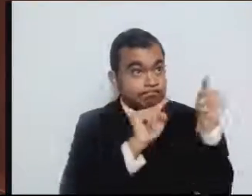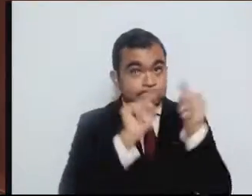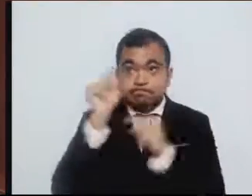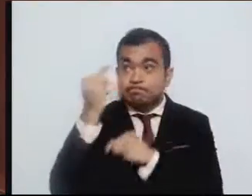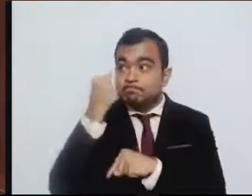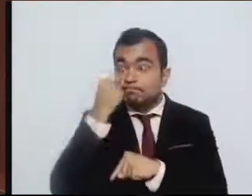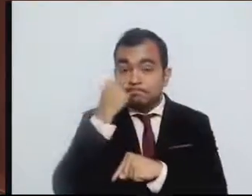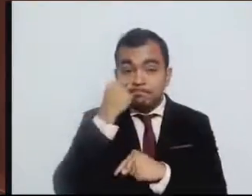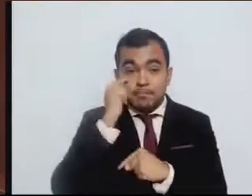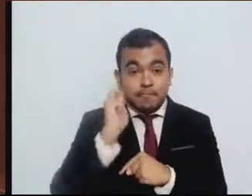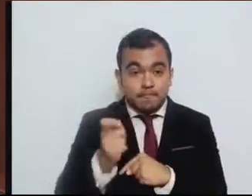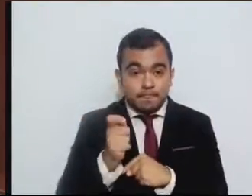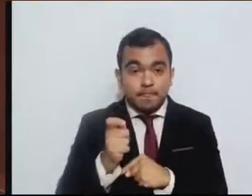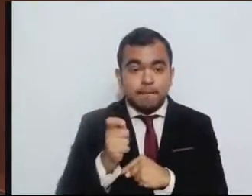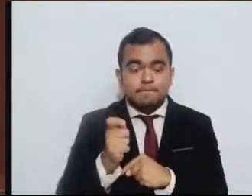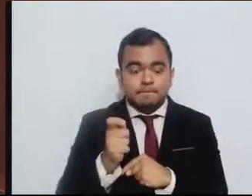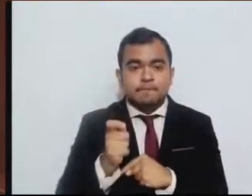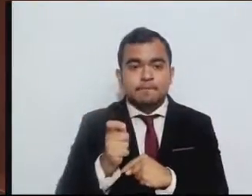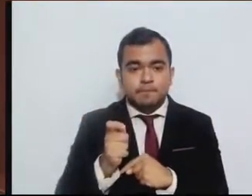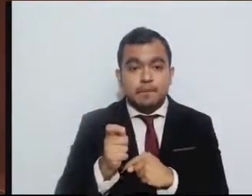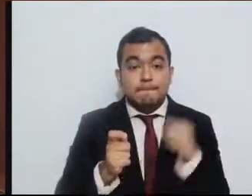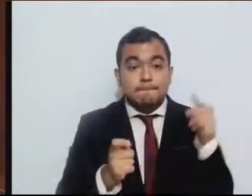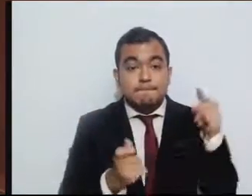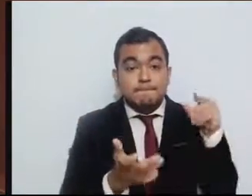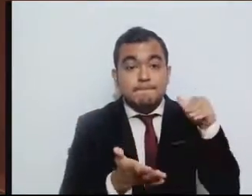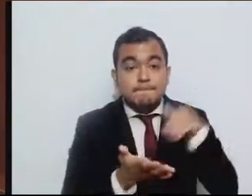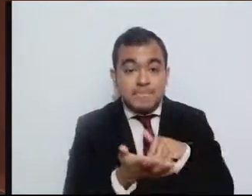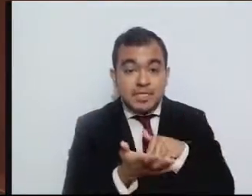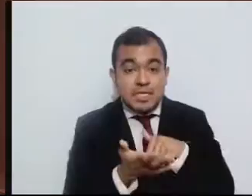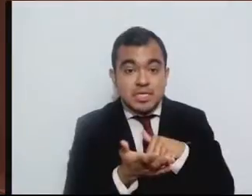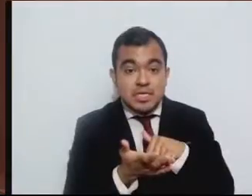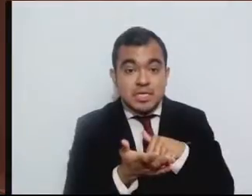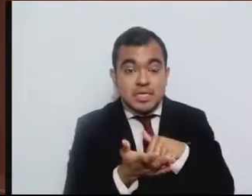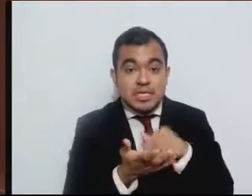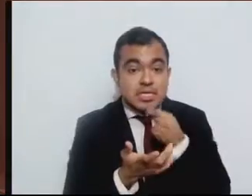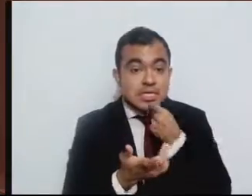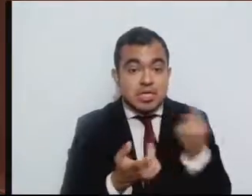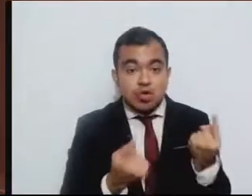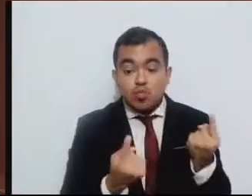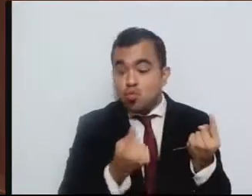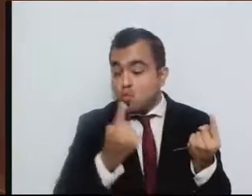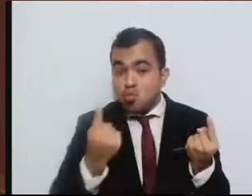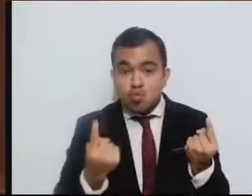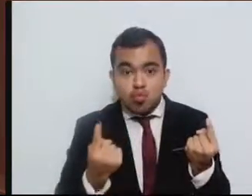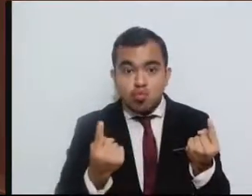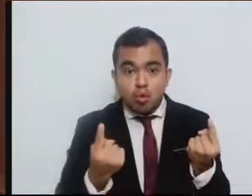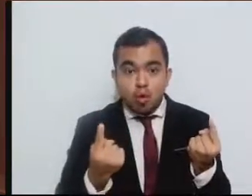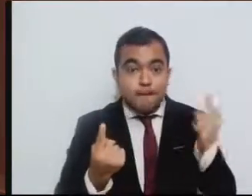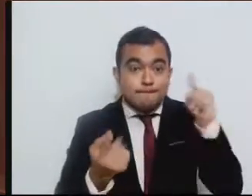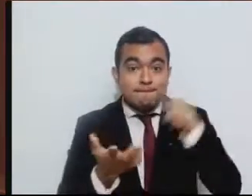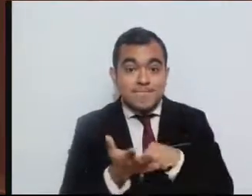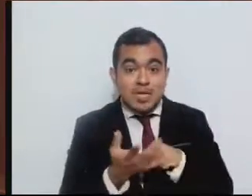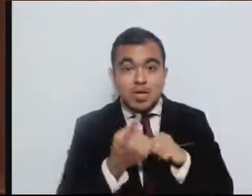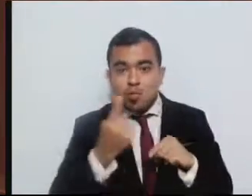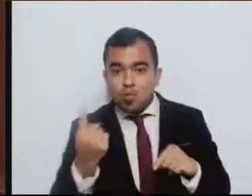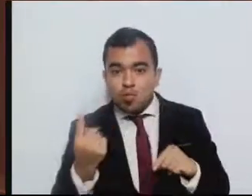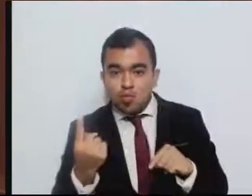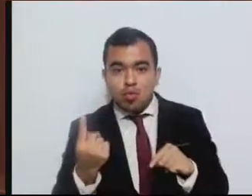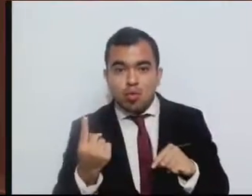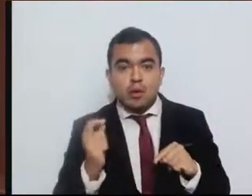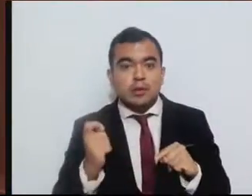1 de cada 1.000 niños que experimentaron una muerte asociada a COVID-19, es un cuidador